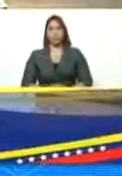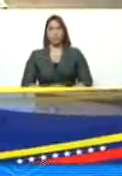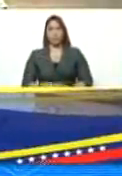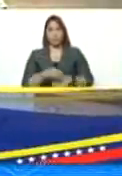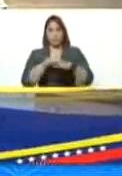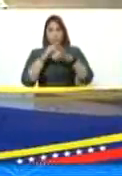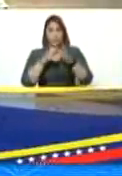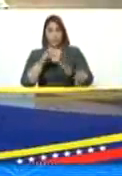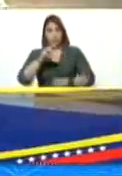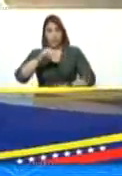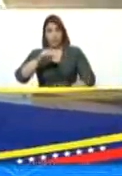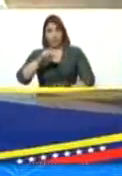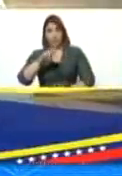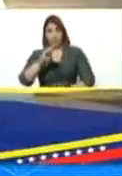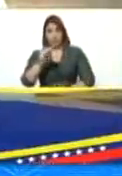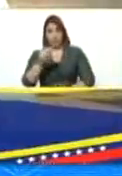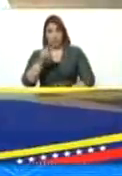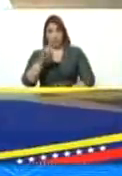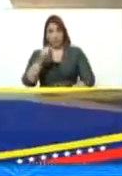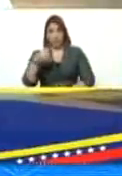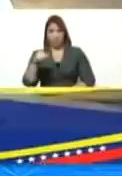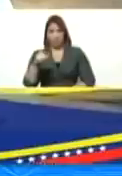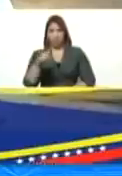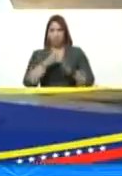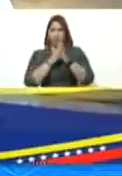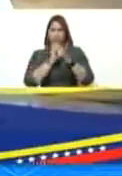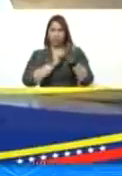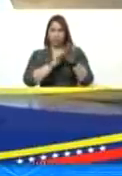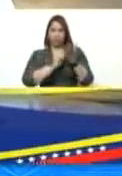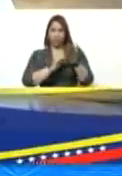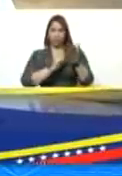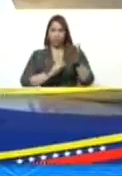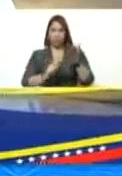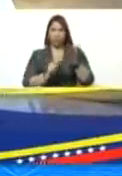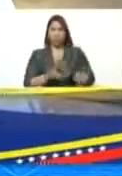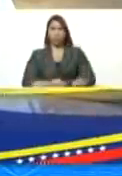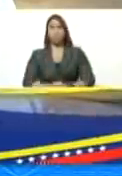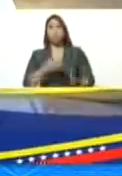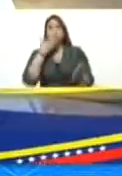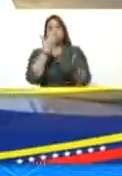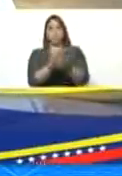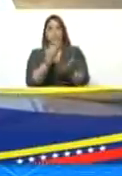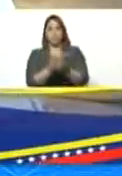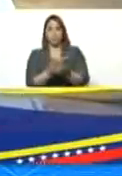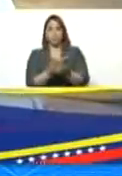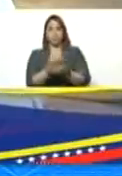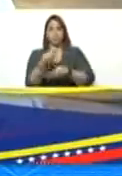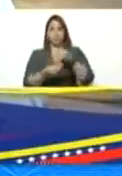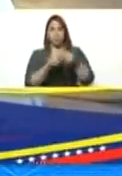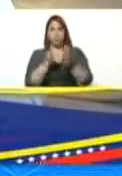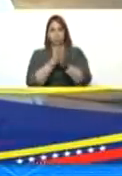Ministro Márquez, por favor, pónganlo en su agenda y pónganlo en las propuestas que me hacen de agenda.